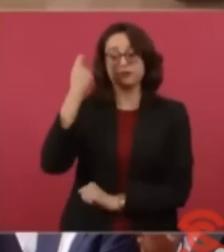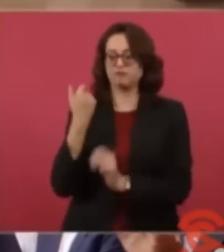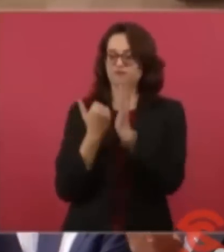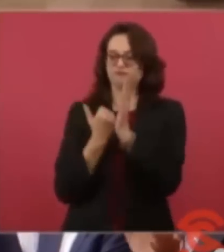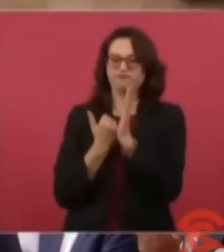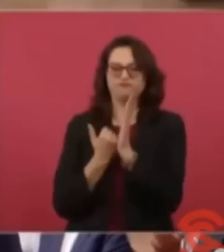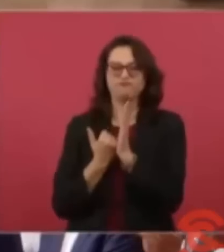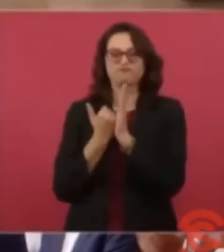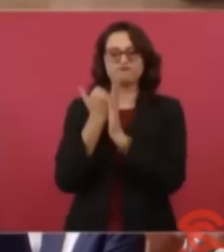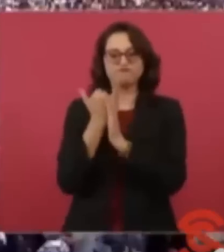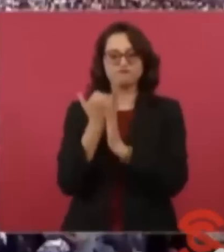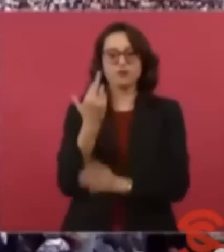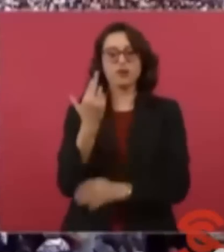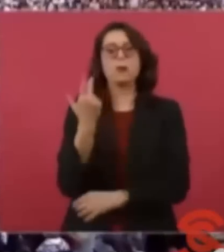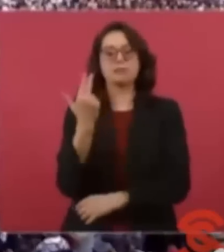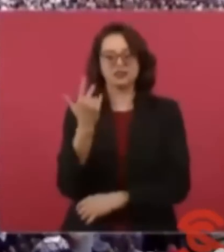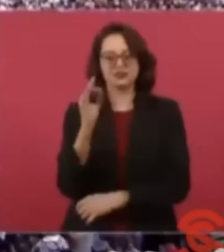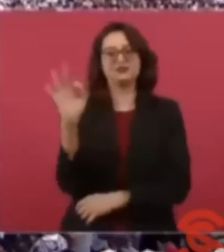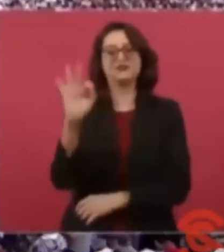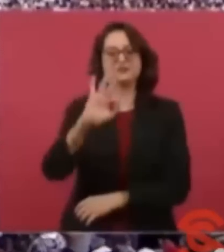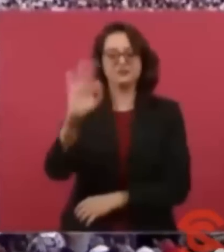25%.